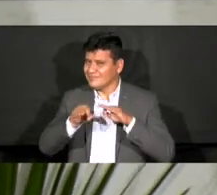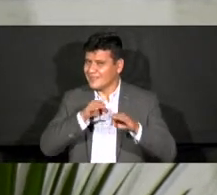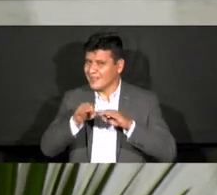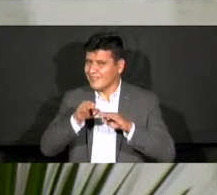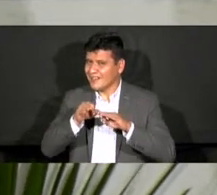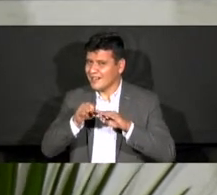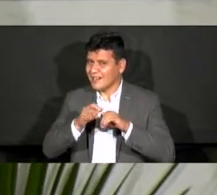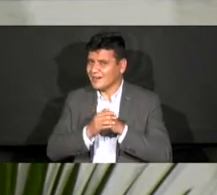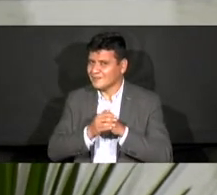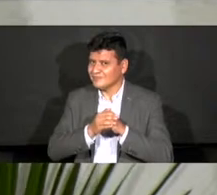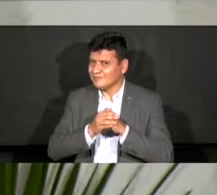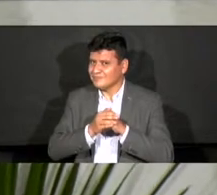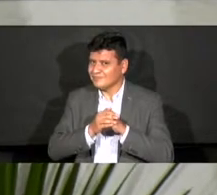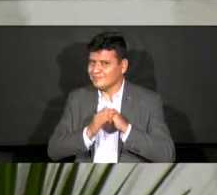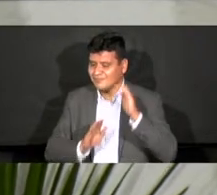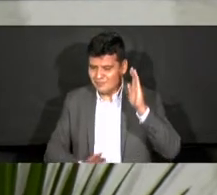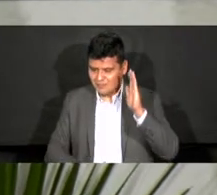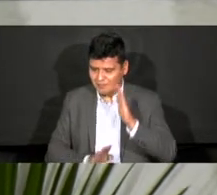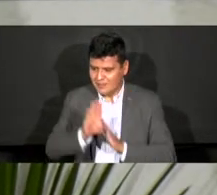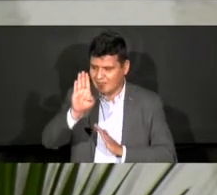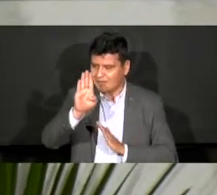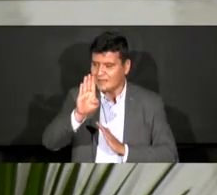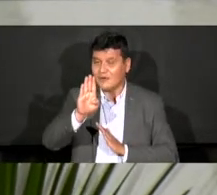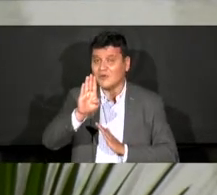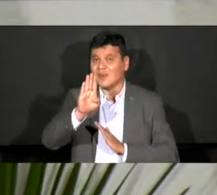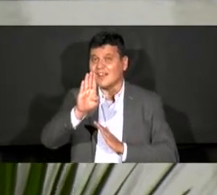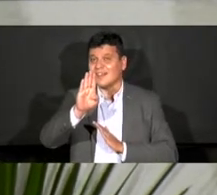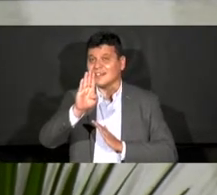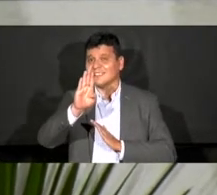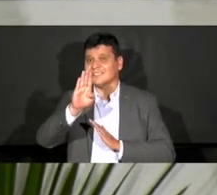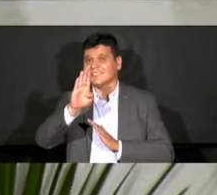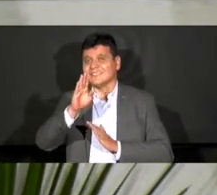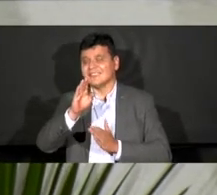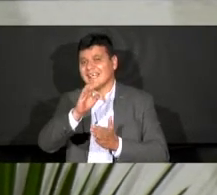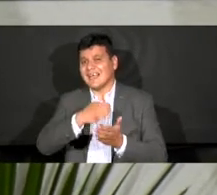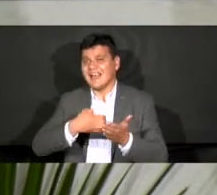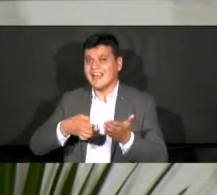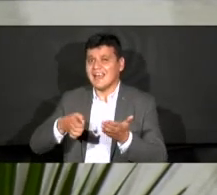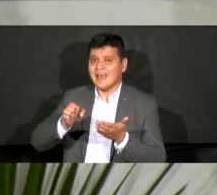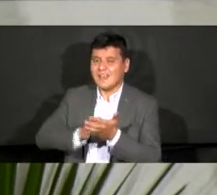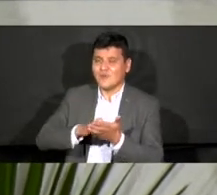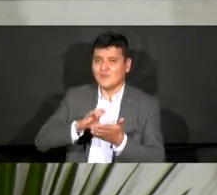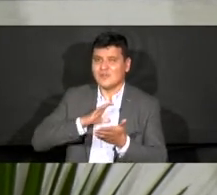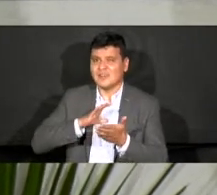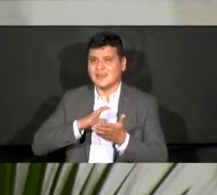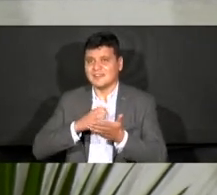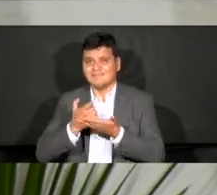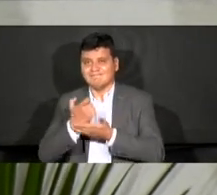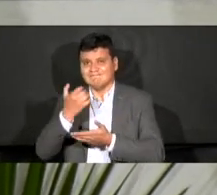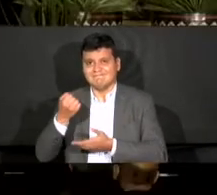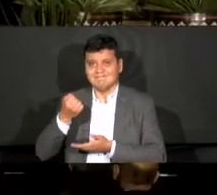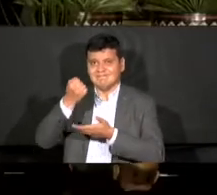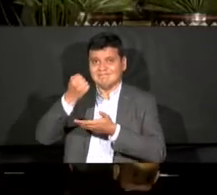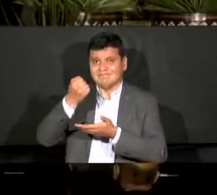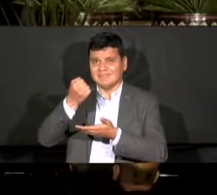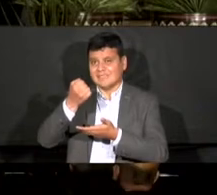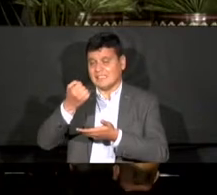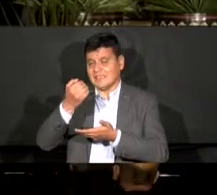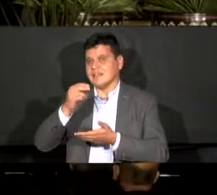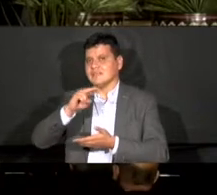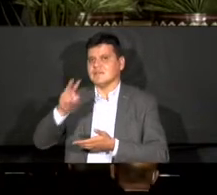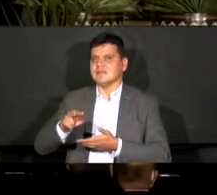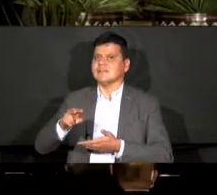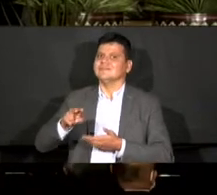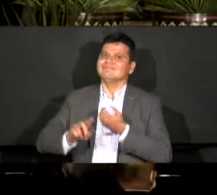época y esta penosa pandemia que agobia al mundo y que también afecta a nuestro país. Es